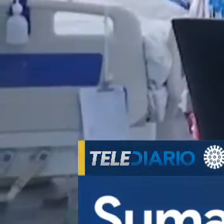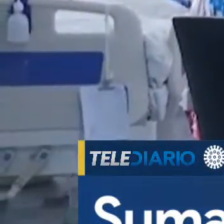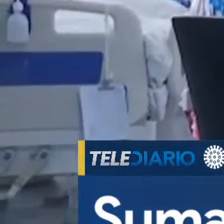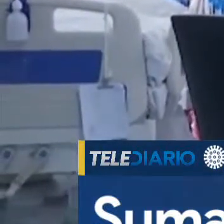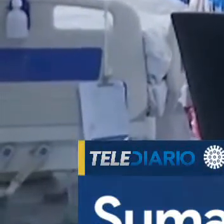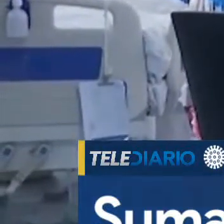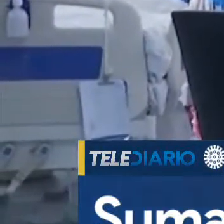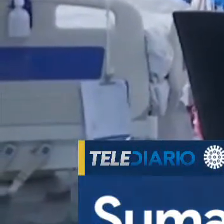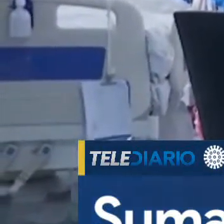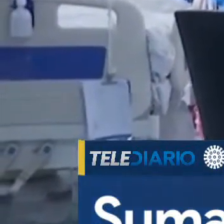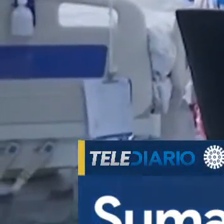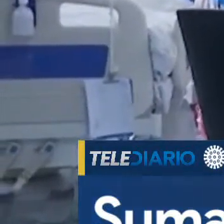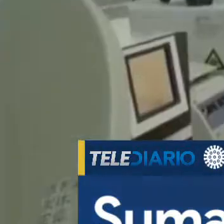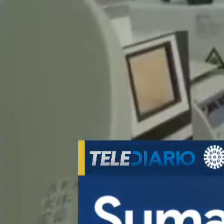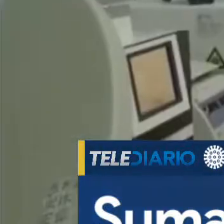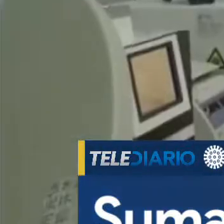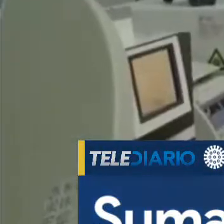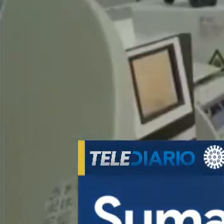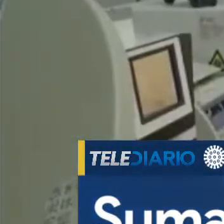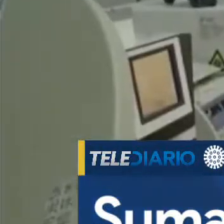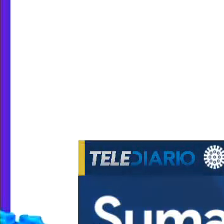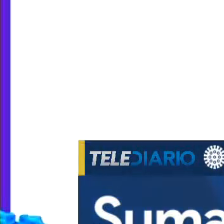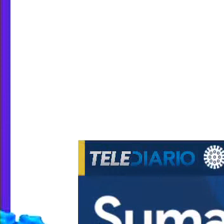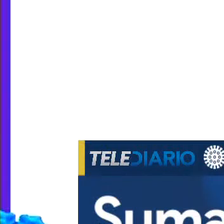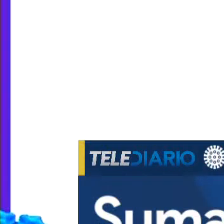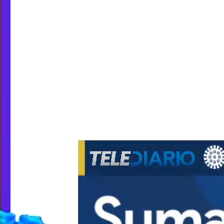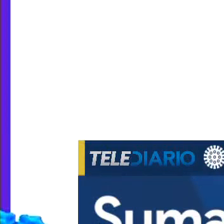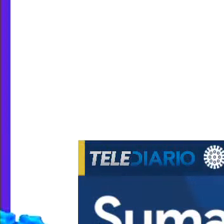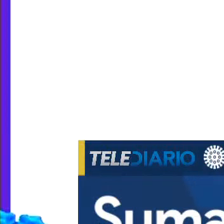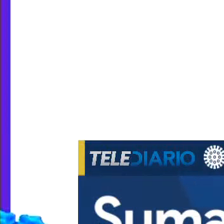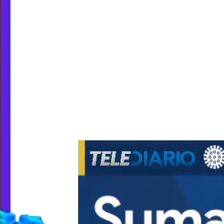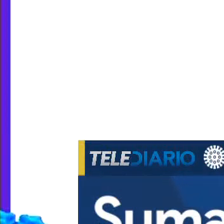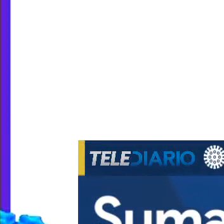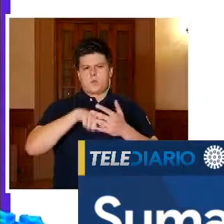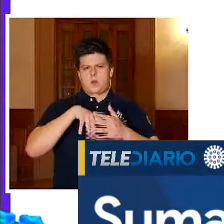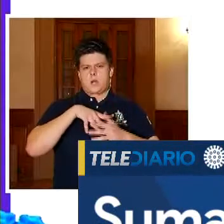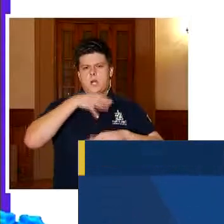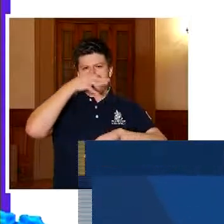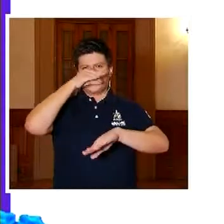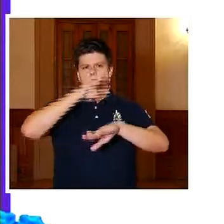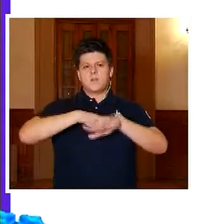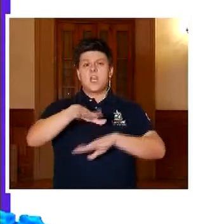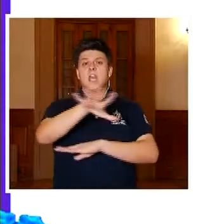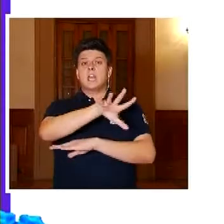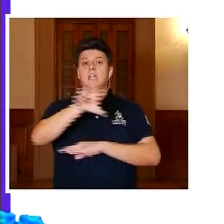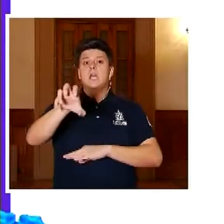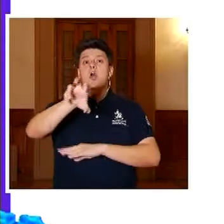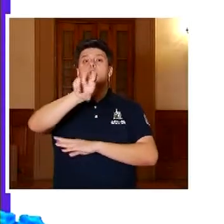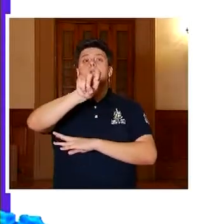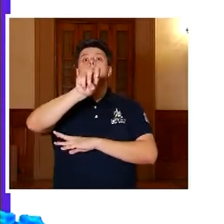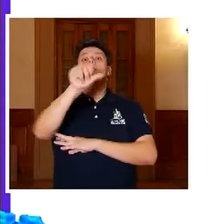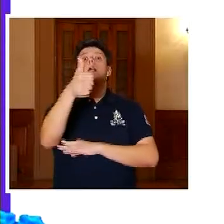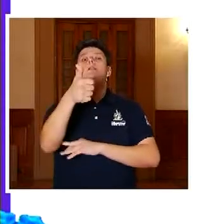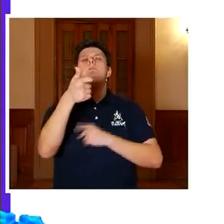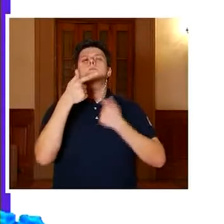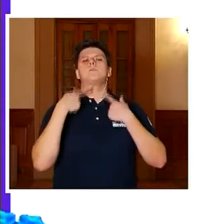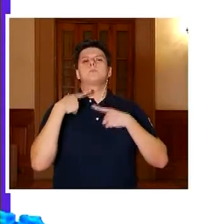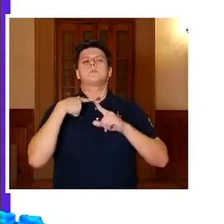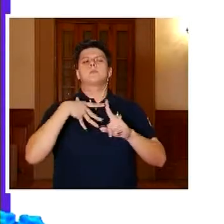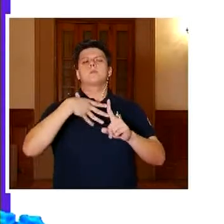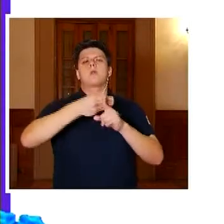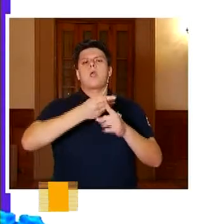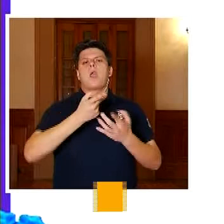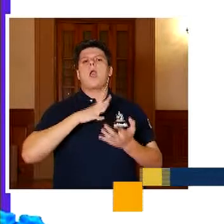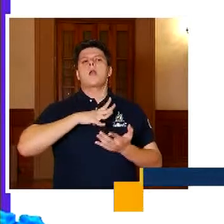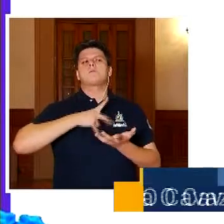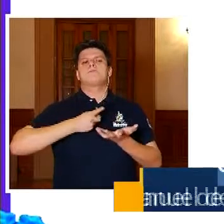comorbilidad, además de 536 nuevos contagios. Hoy reportamos 536 pacientes